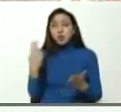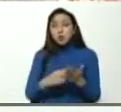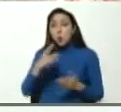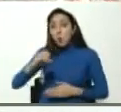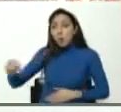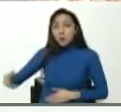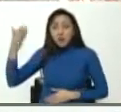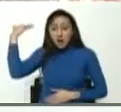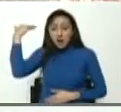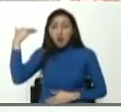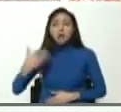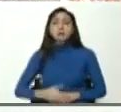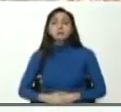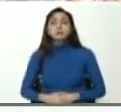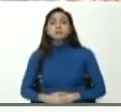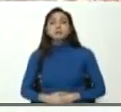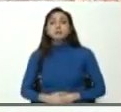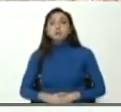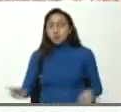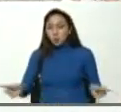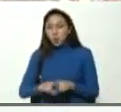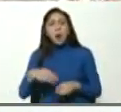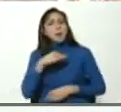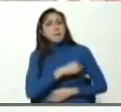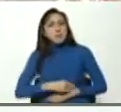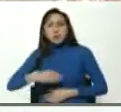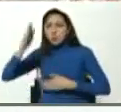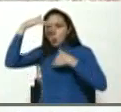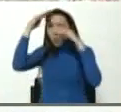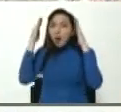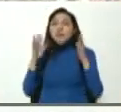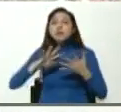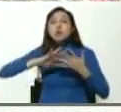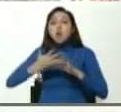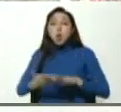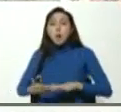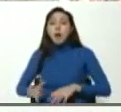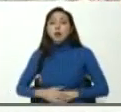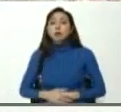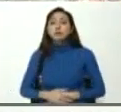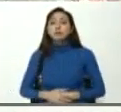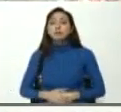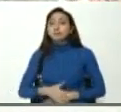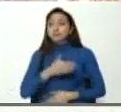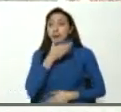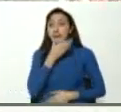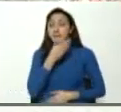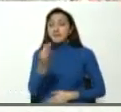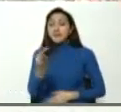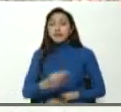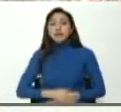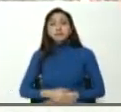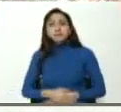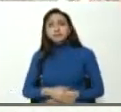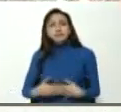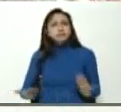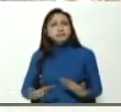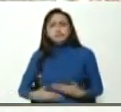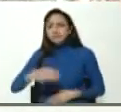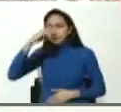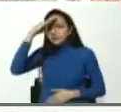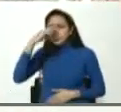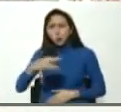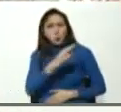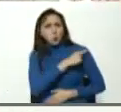entonces que era como una gran misión de atención de los barrios facilitaba que los tenientes los